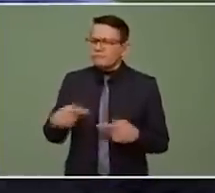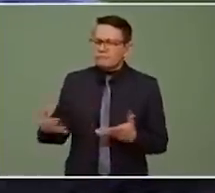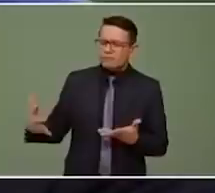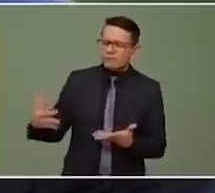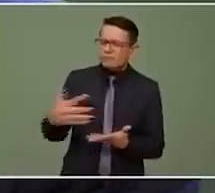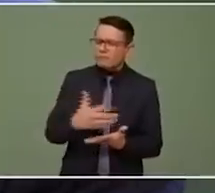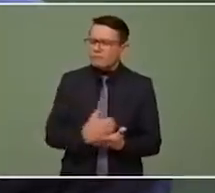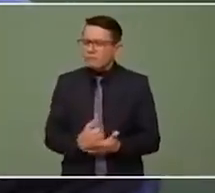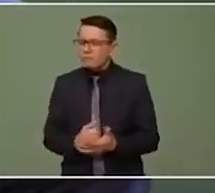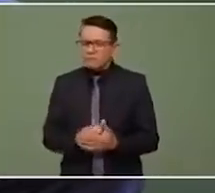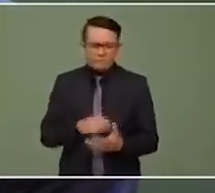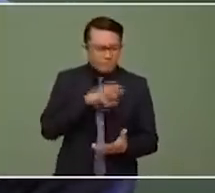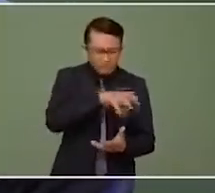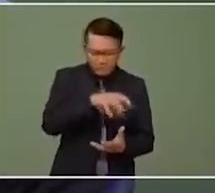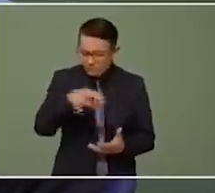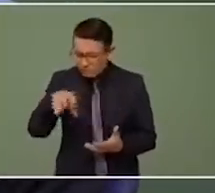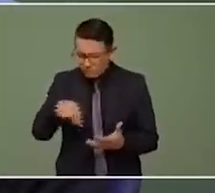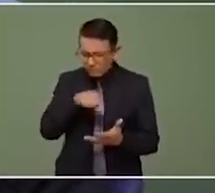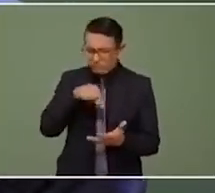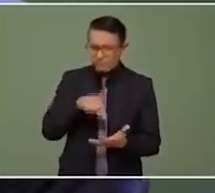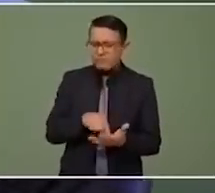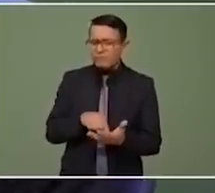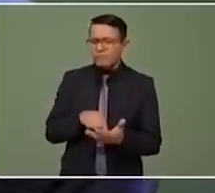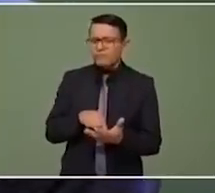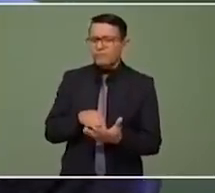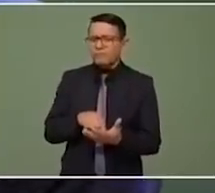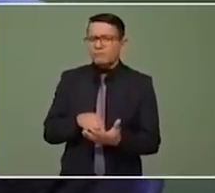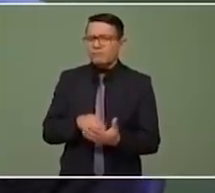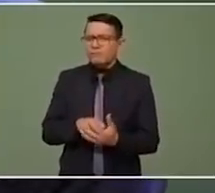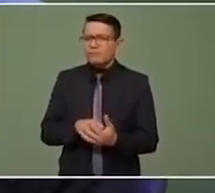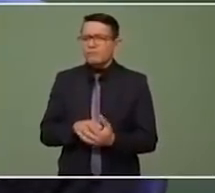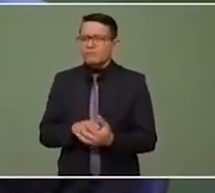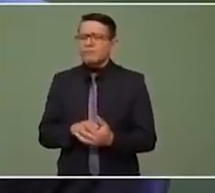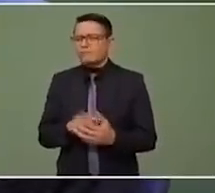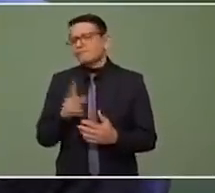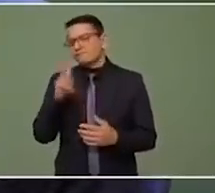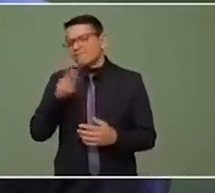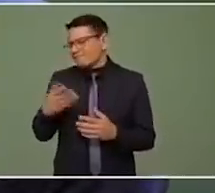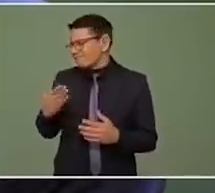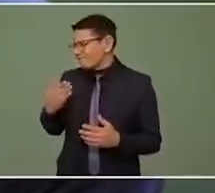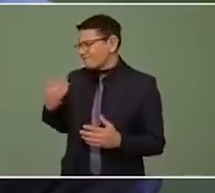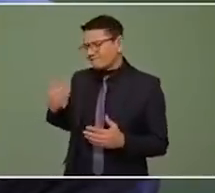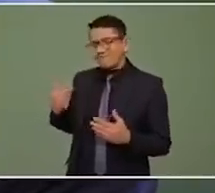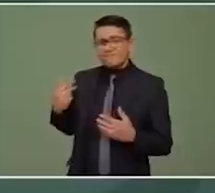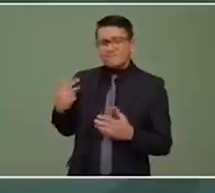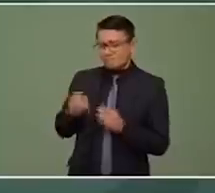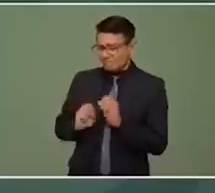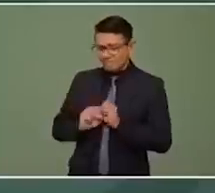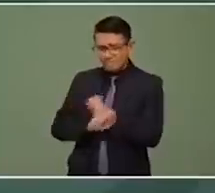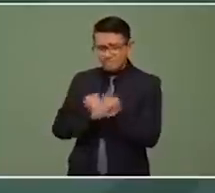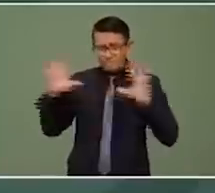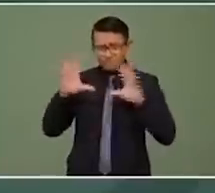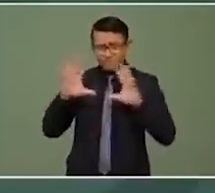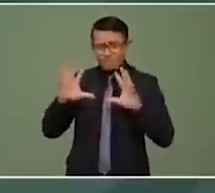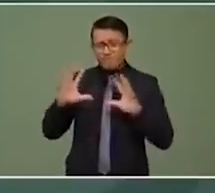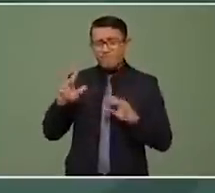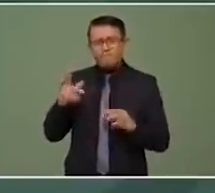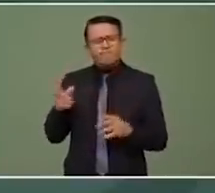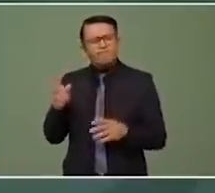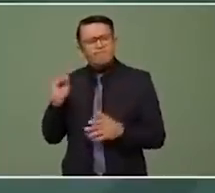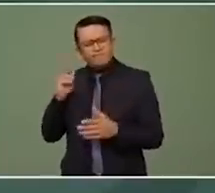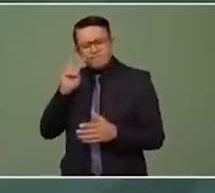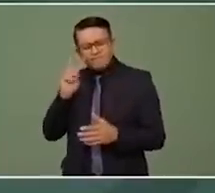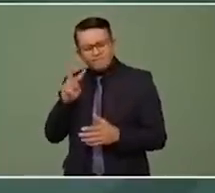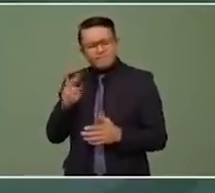seres humanos una tragedia dolorosísima que todavía